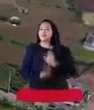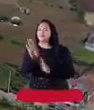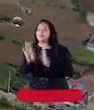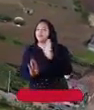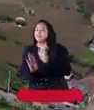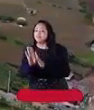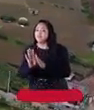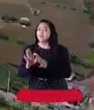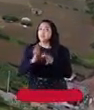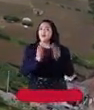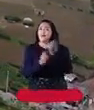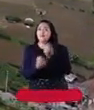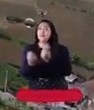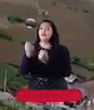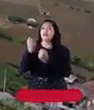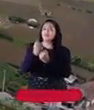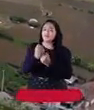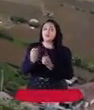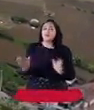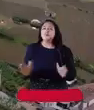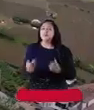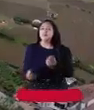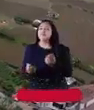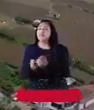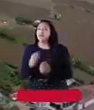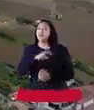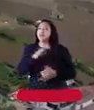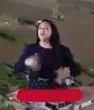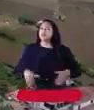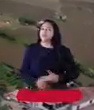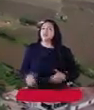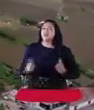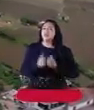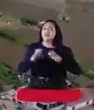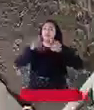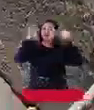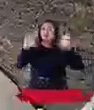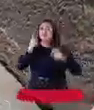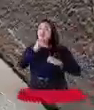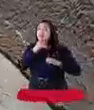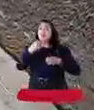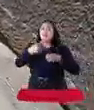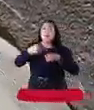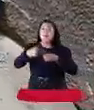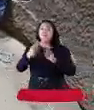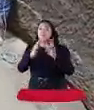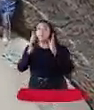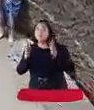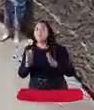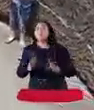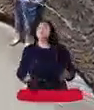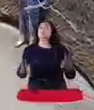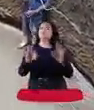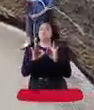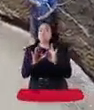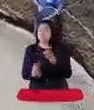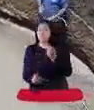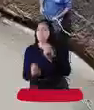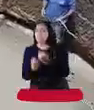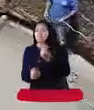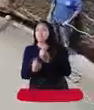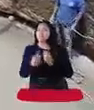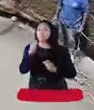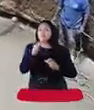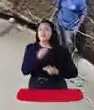el Desarrollo a Largo Plazo que impulsa el GAD Municipal de Otavalo y la EMAPAO con la participación de los vecinos es fundamental. Que las personas se